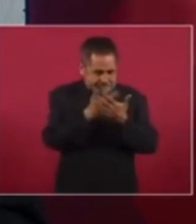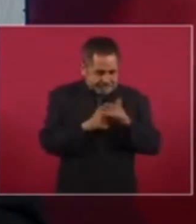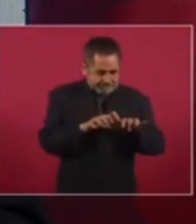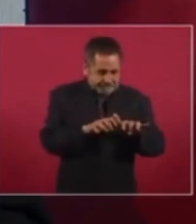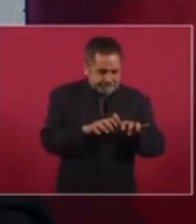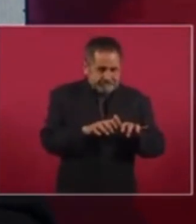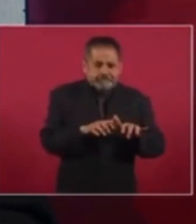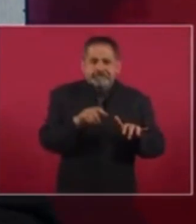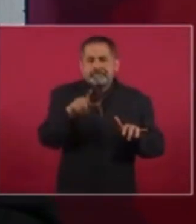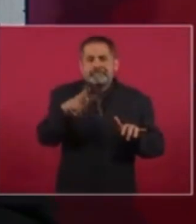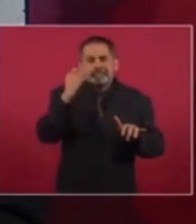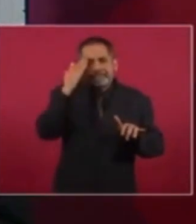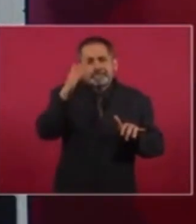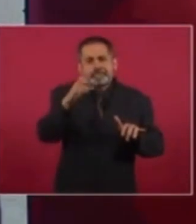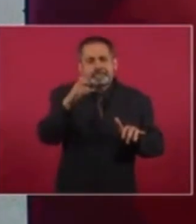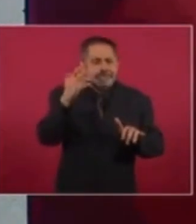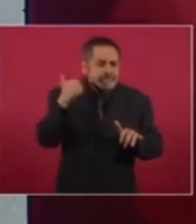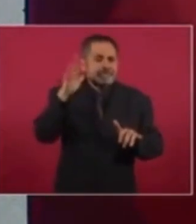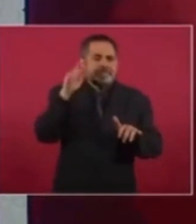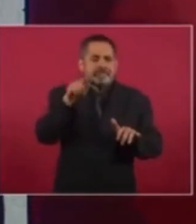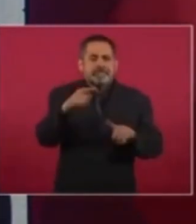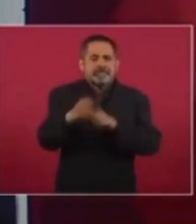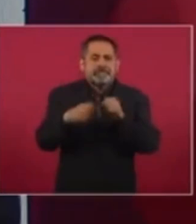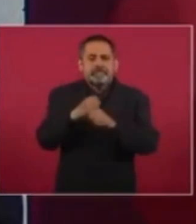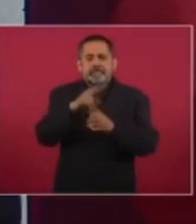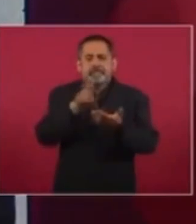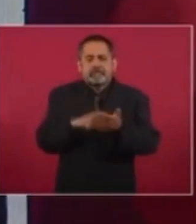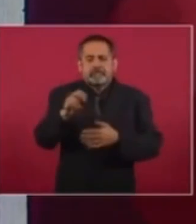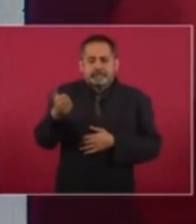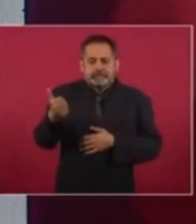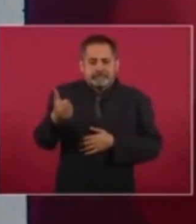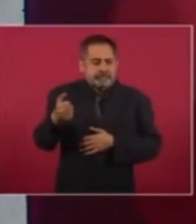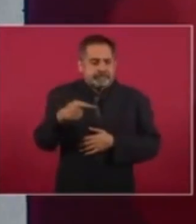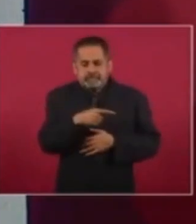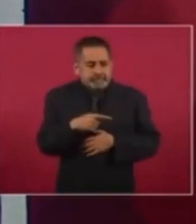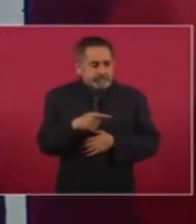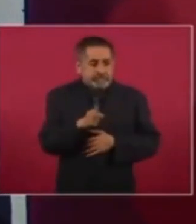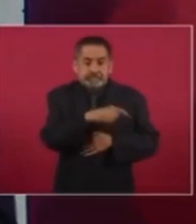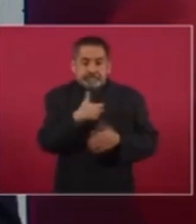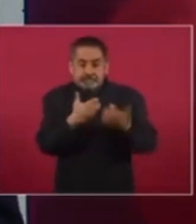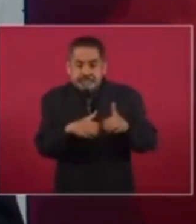en la elección presidencial del 2006, donde impusieron a su cuñado